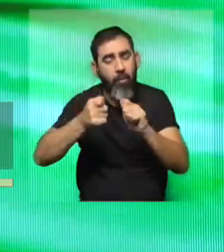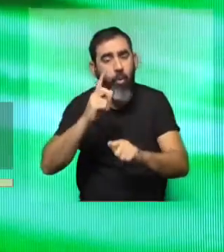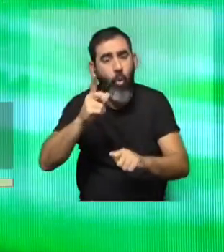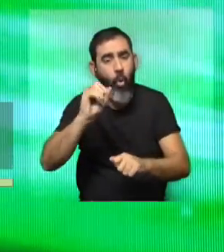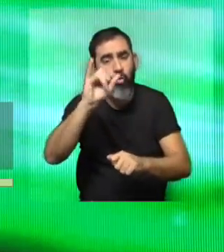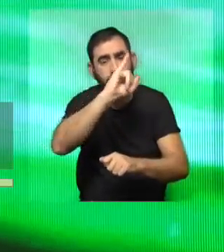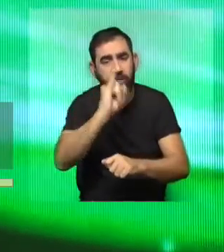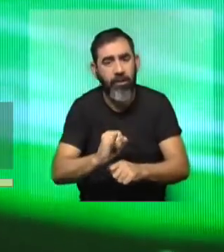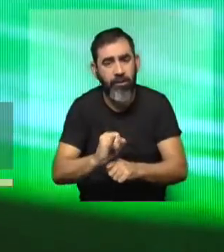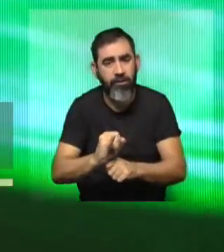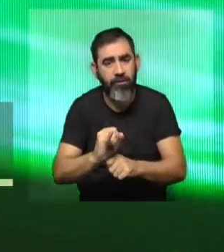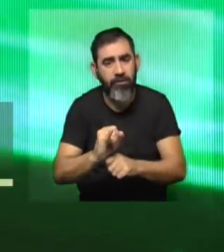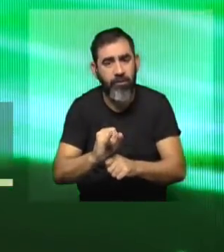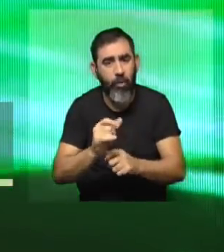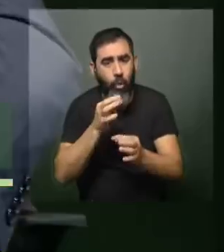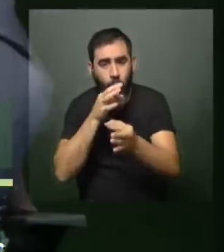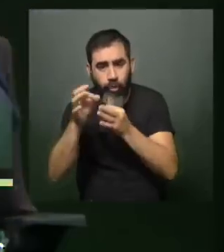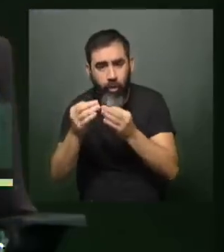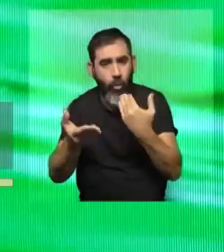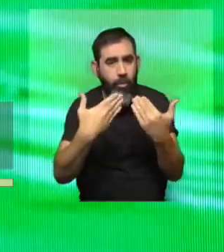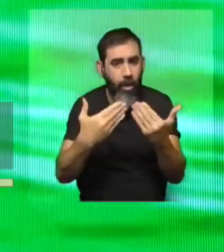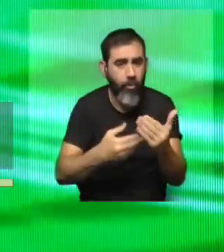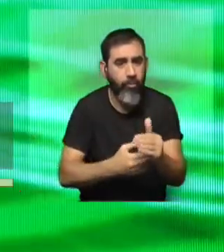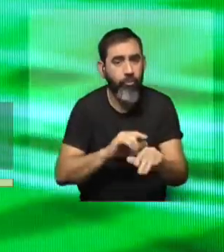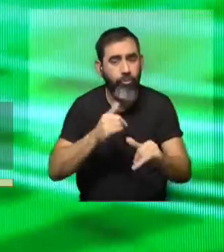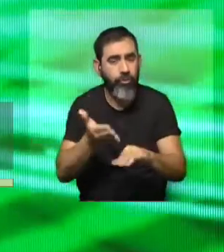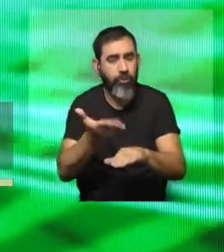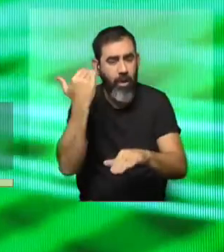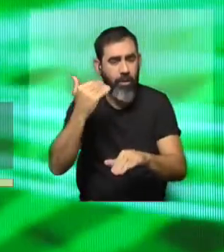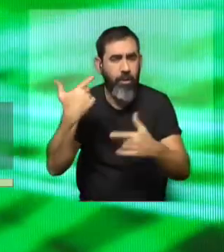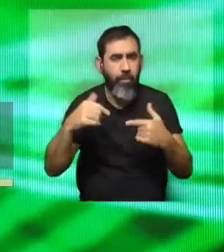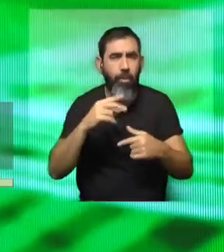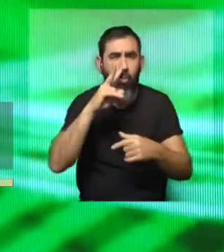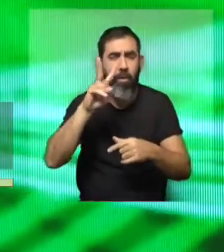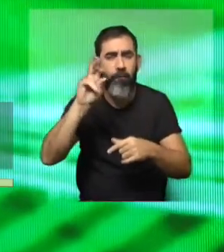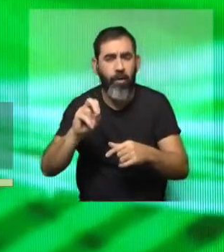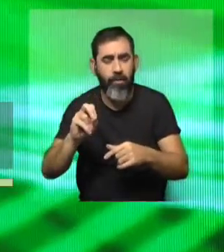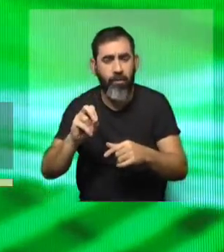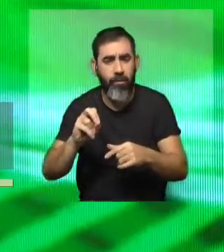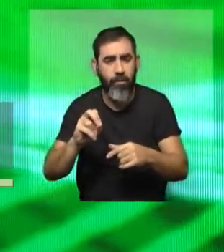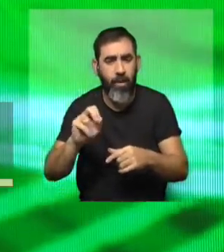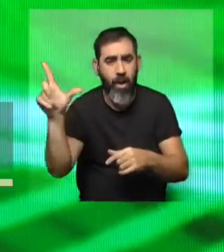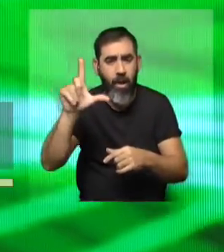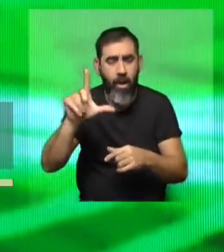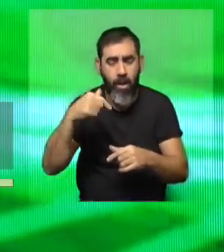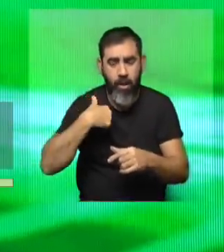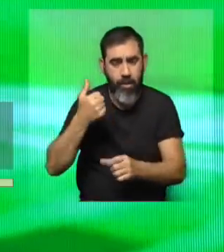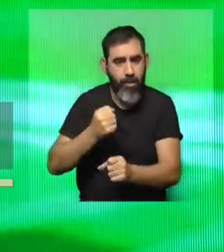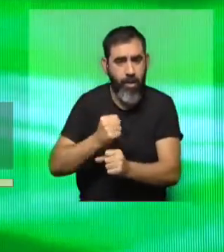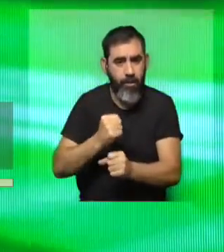hubo una especie de transición consejo charla Sí yo estaba en el Ministerio de 2020 entramos como Larrañaga y tenía